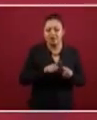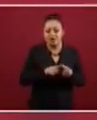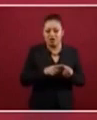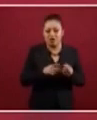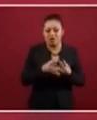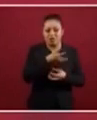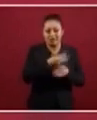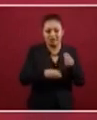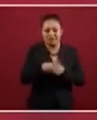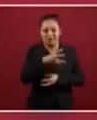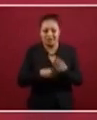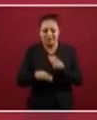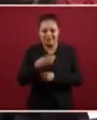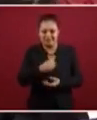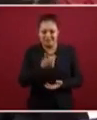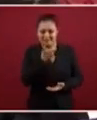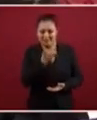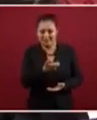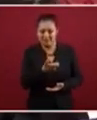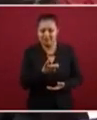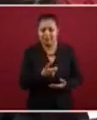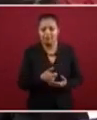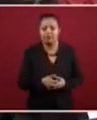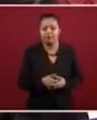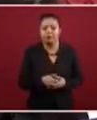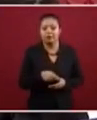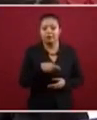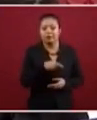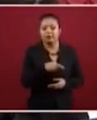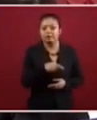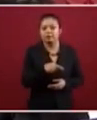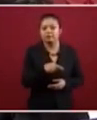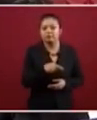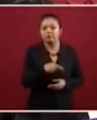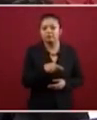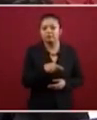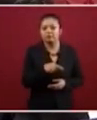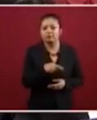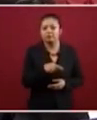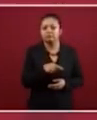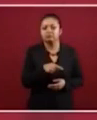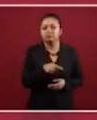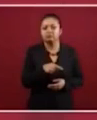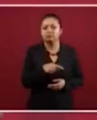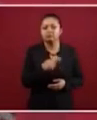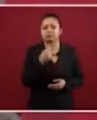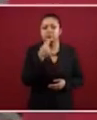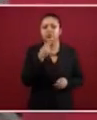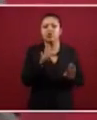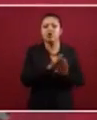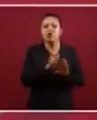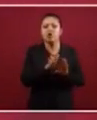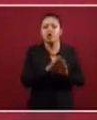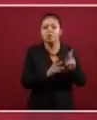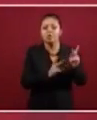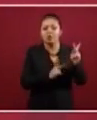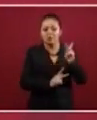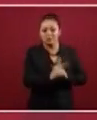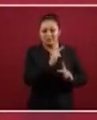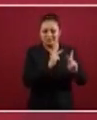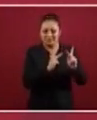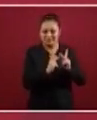lo que exigen es que se les entregue ese apoyo que fue depositado en fideicomiso, 38,000 pesos por toda una vida de trabajo.